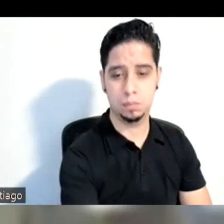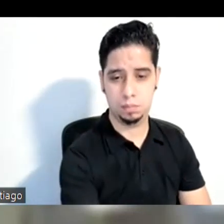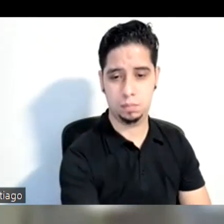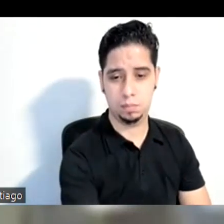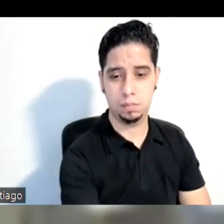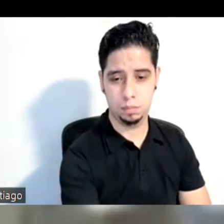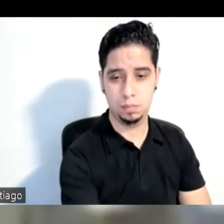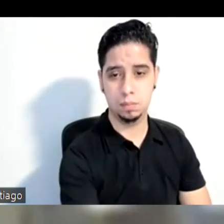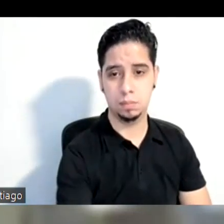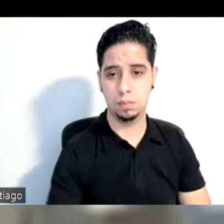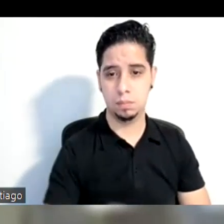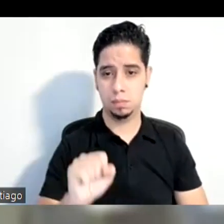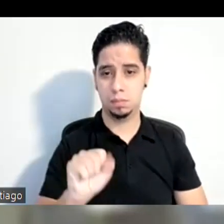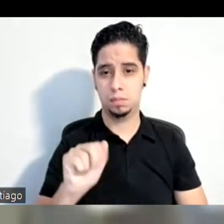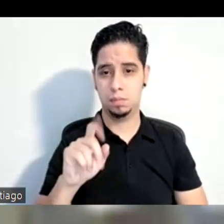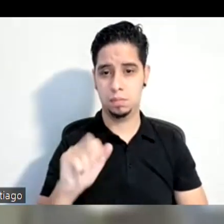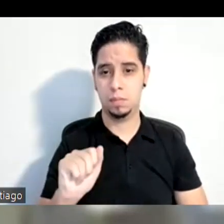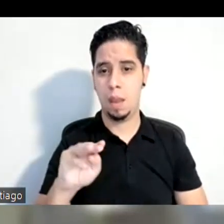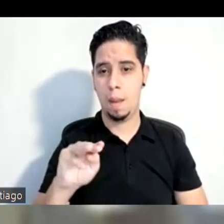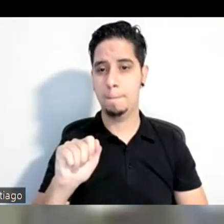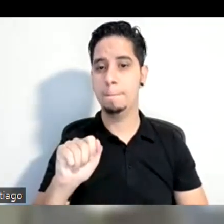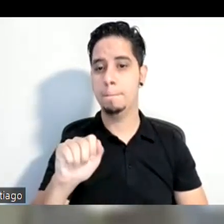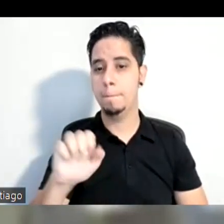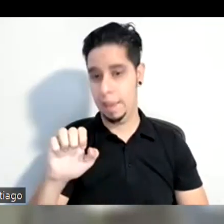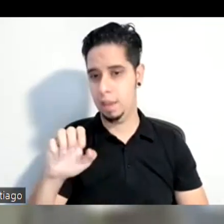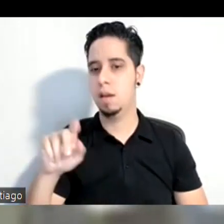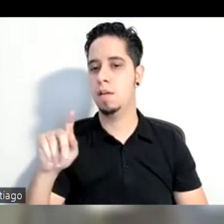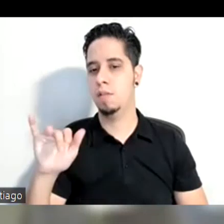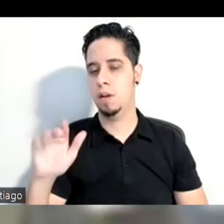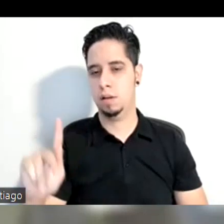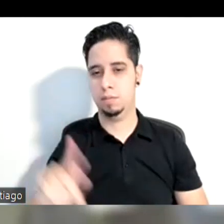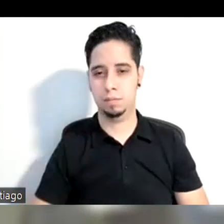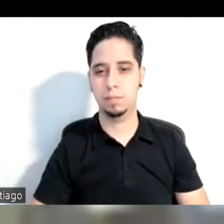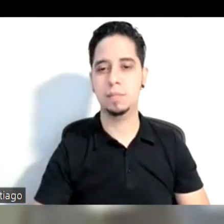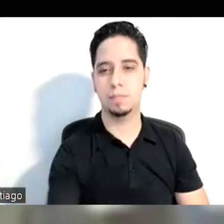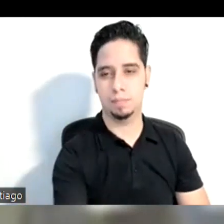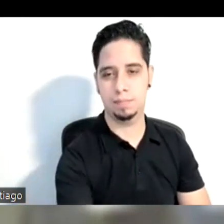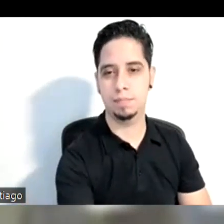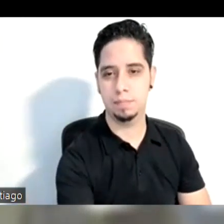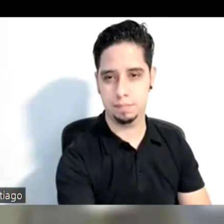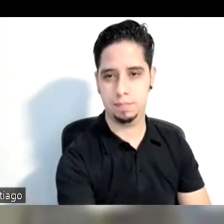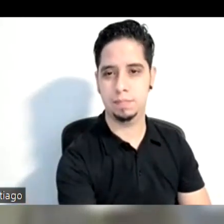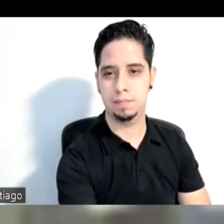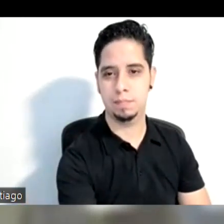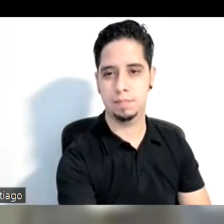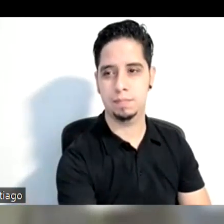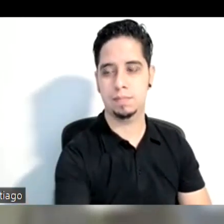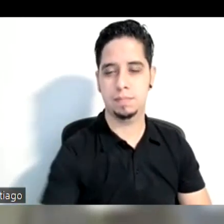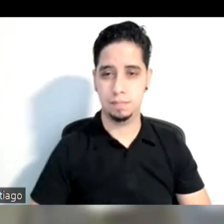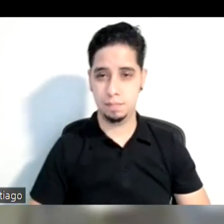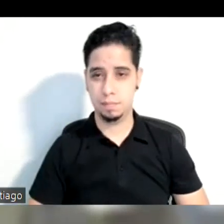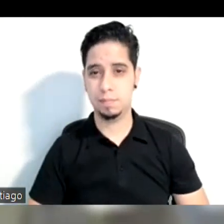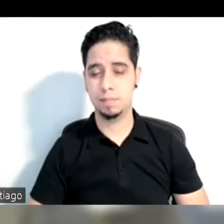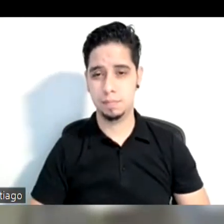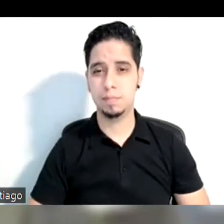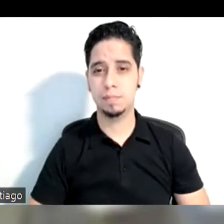Frank. Es Sandra, ajá, May Frank. Es que no la M-A-E. Reconozco. M-A-E. Ajá. Y no después Frank,